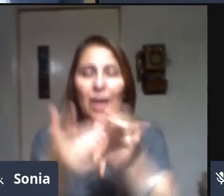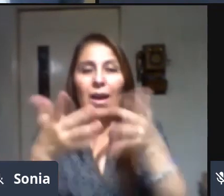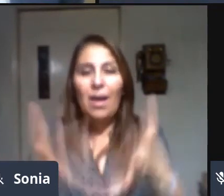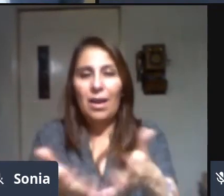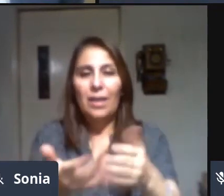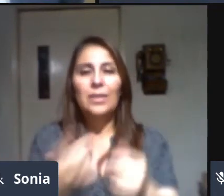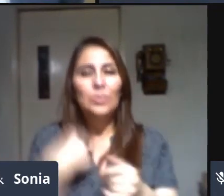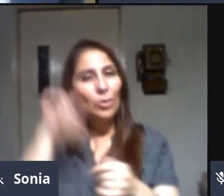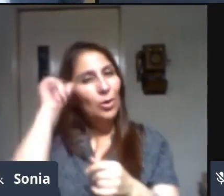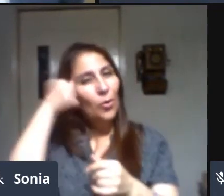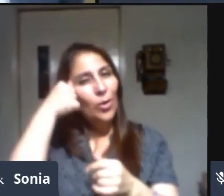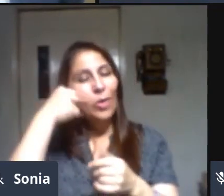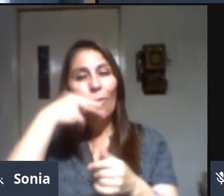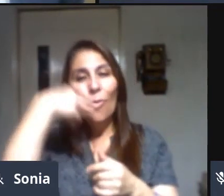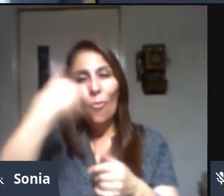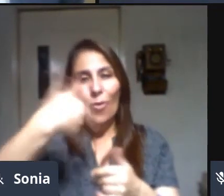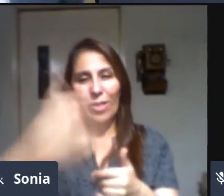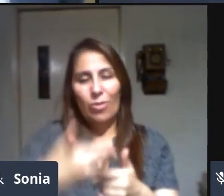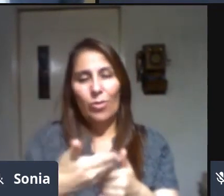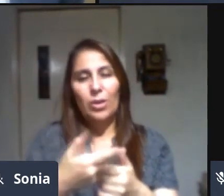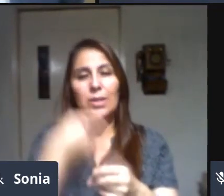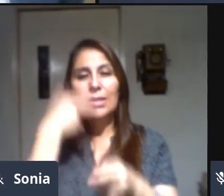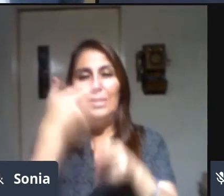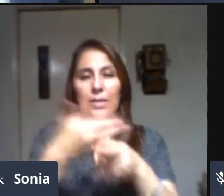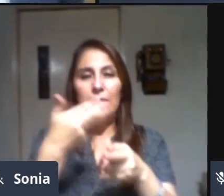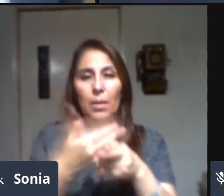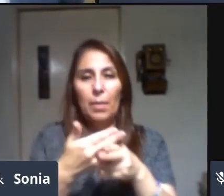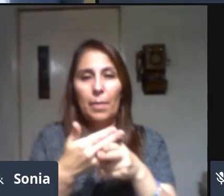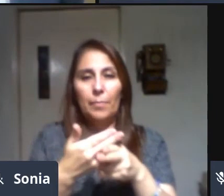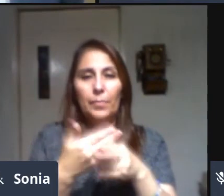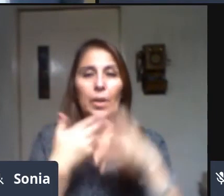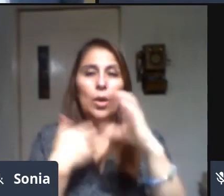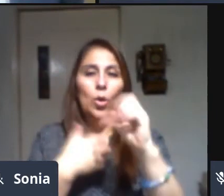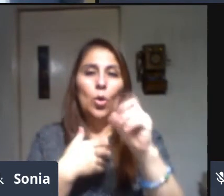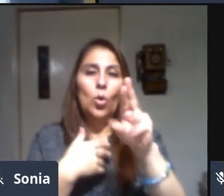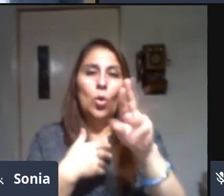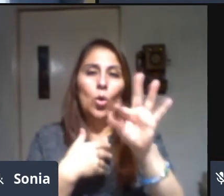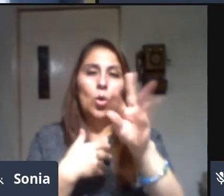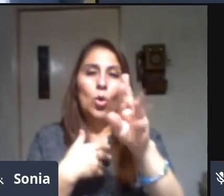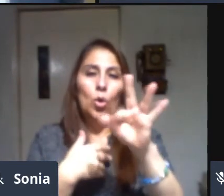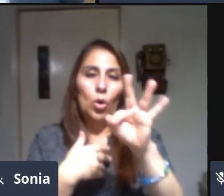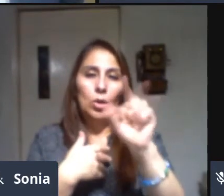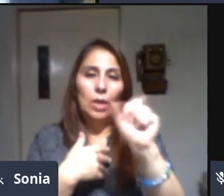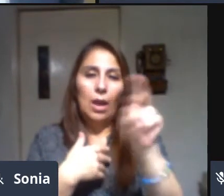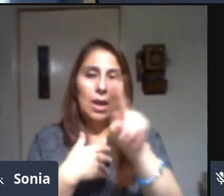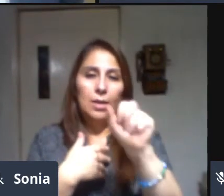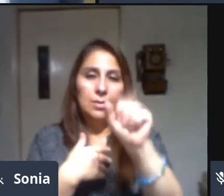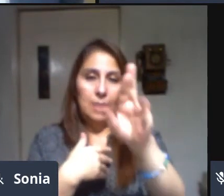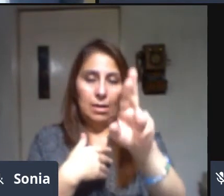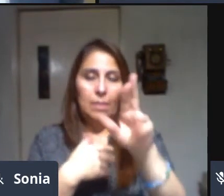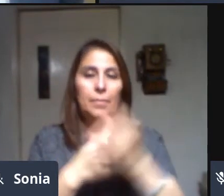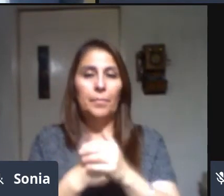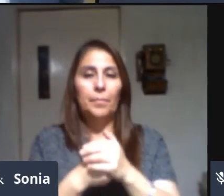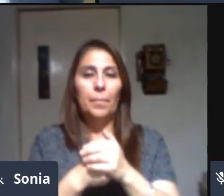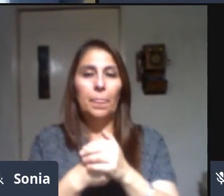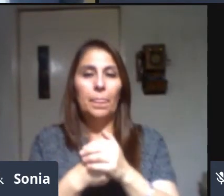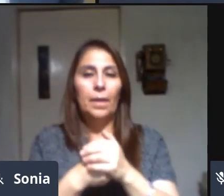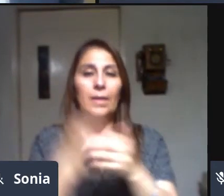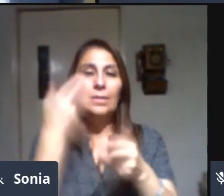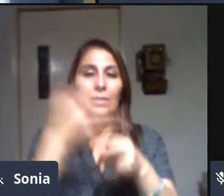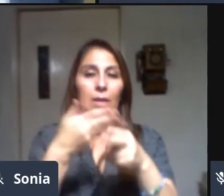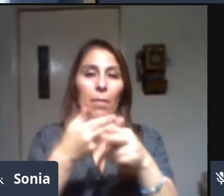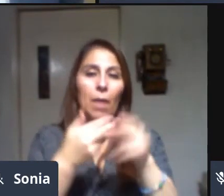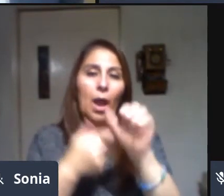conseguí a la mano que se llama es de cortázar porque ahorita estoy leyendo el tomo dos de cuentos completos apocalypse creo que se dice de